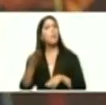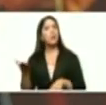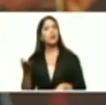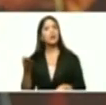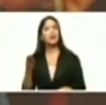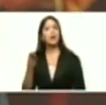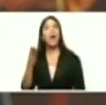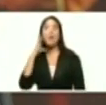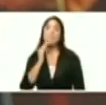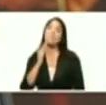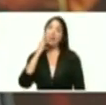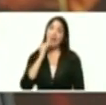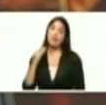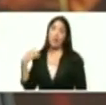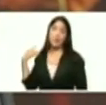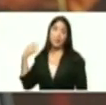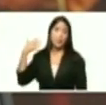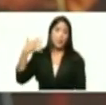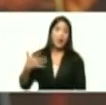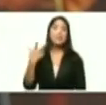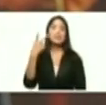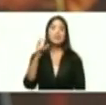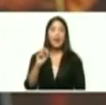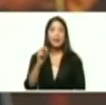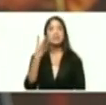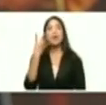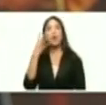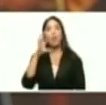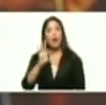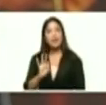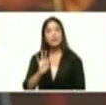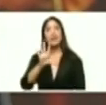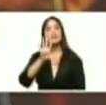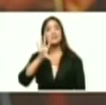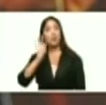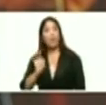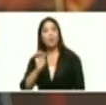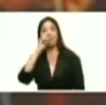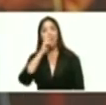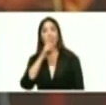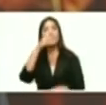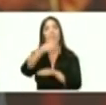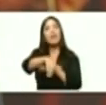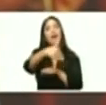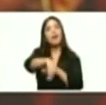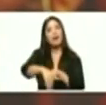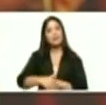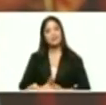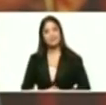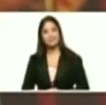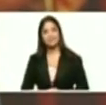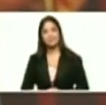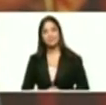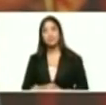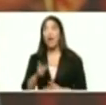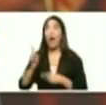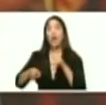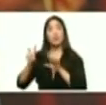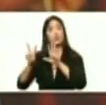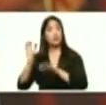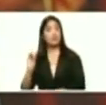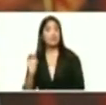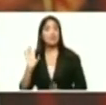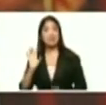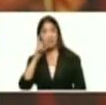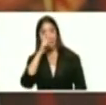vivido, en los últimos, 30, 40, 50 años, ¿verdad? En las calles, algunos hasta 70, como